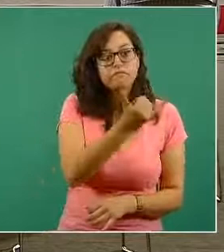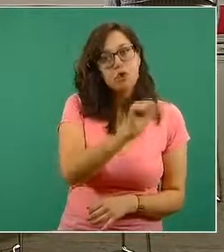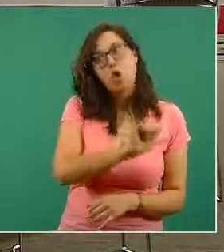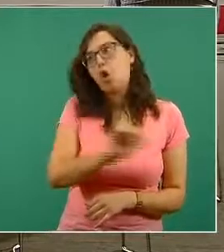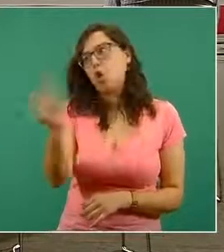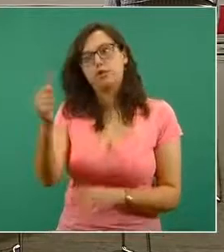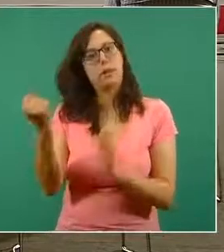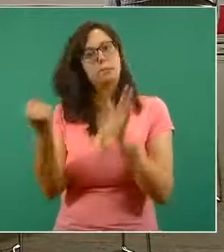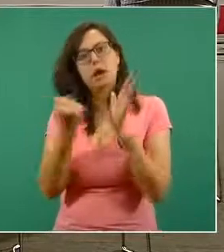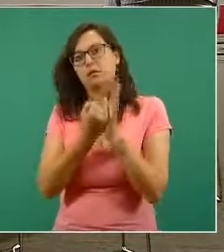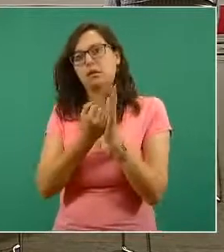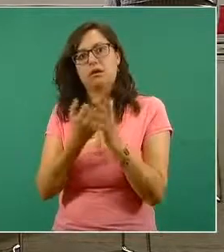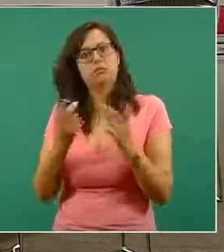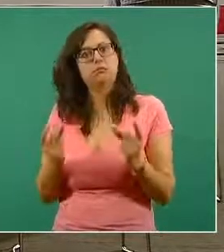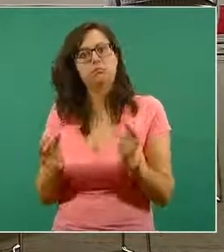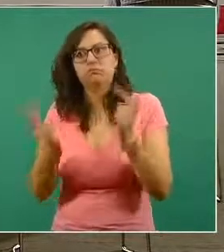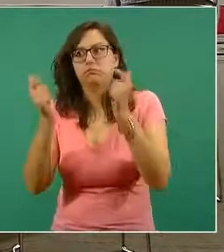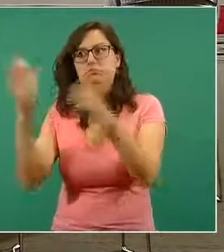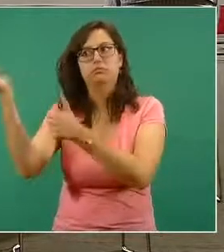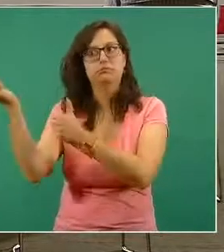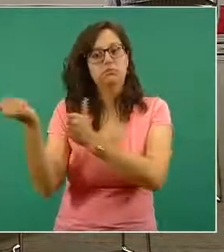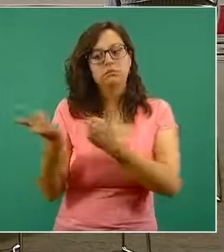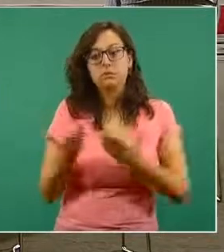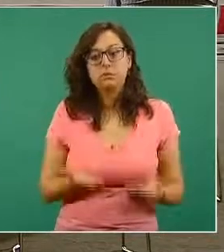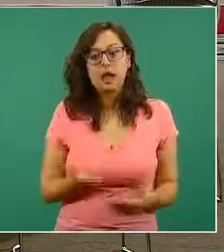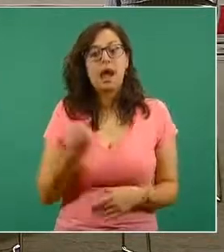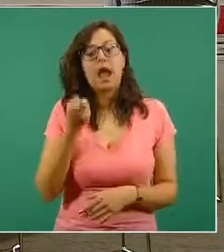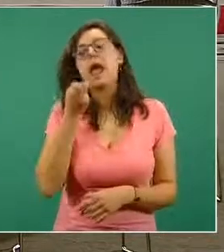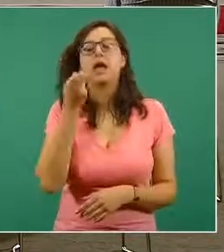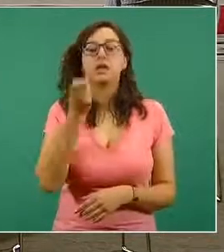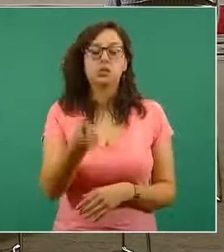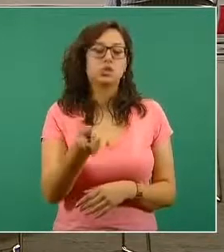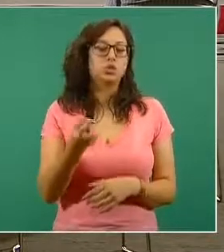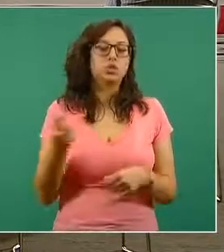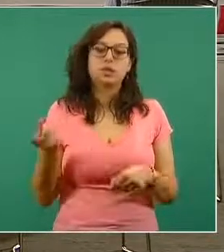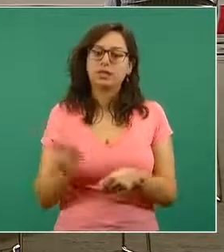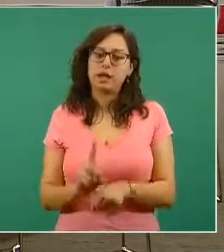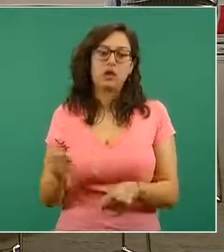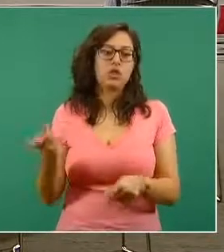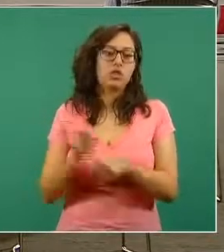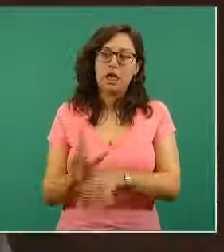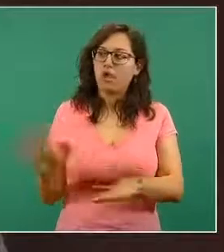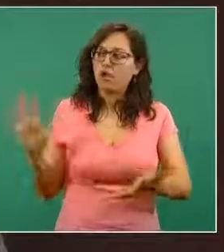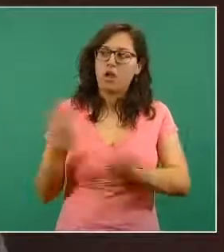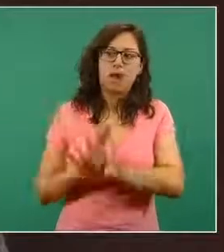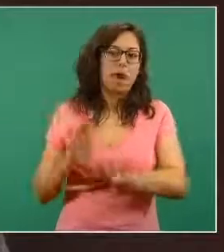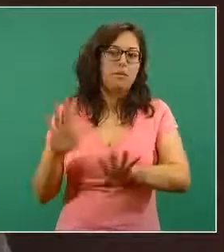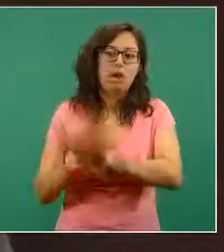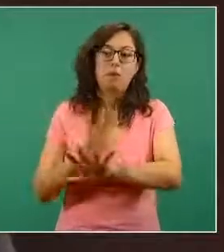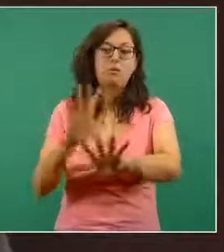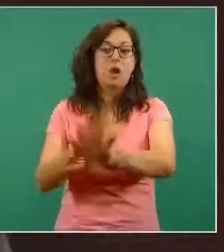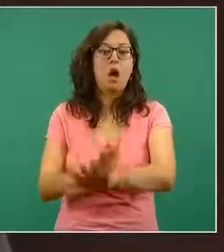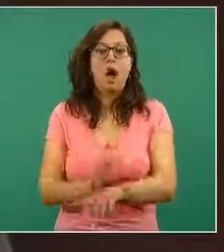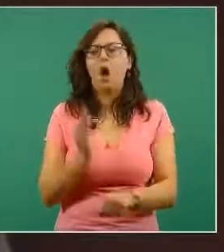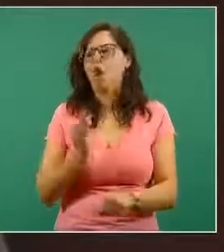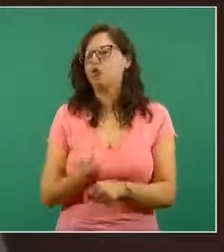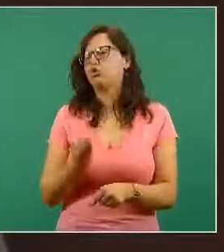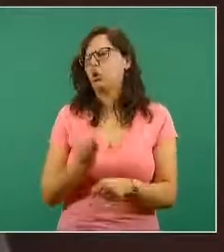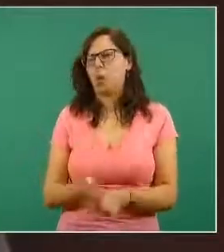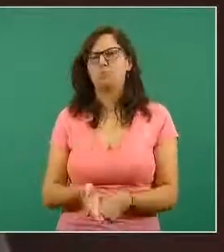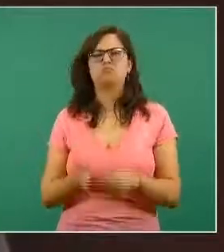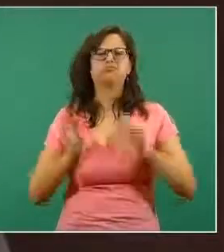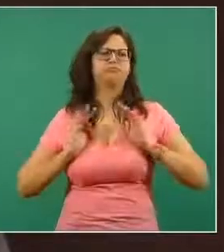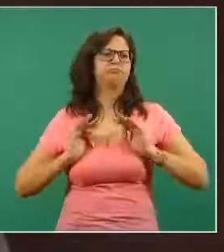más contratos. Entonces esto es una acción dinámica, y no podemos decir que ya tenemos todo hasta